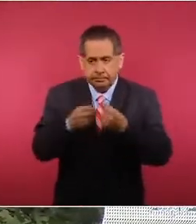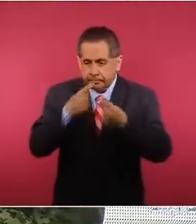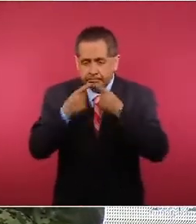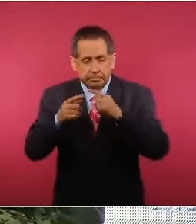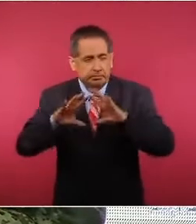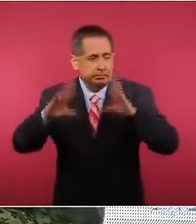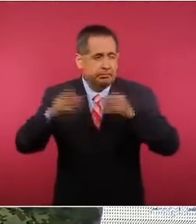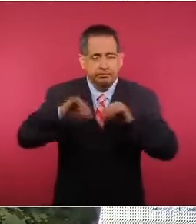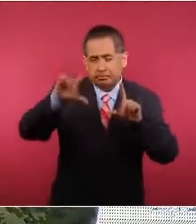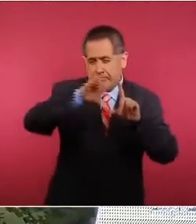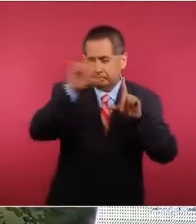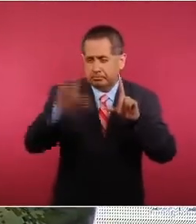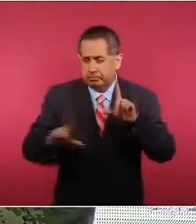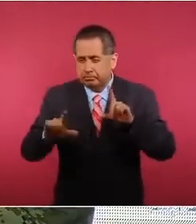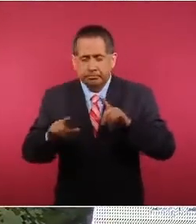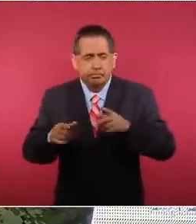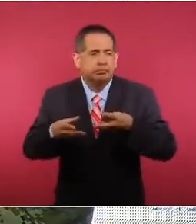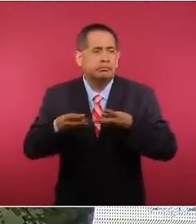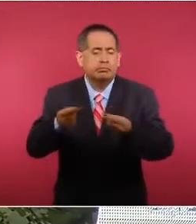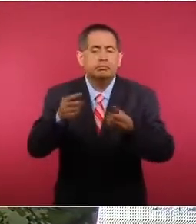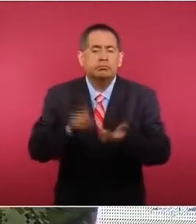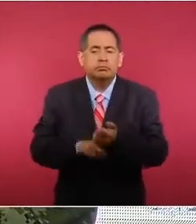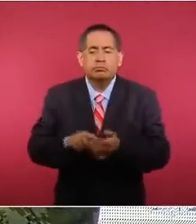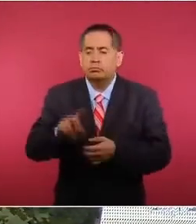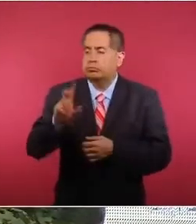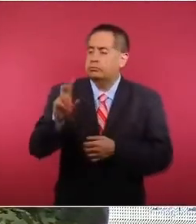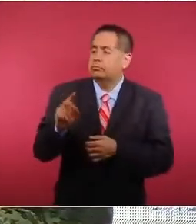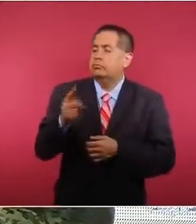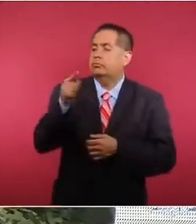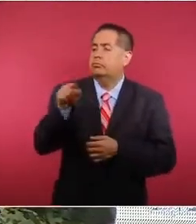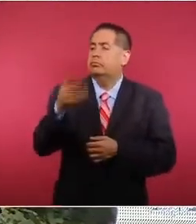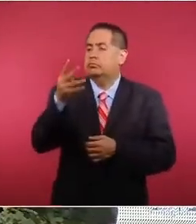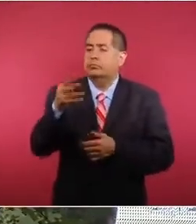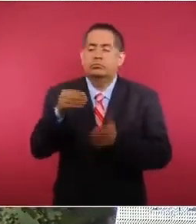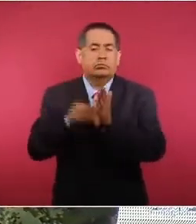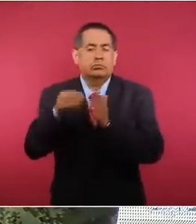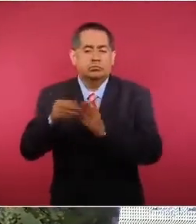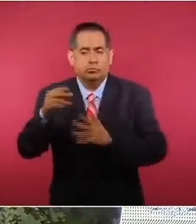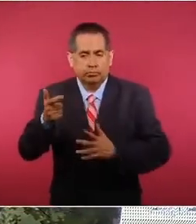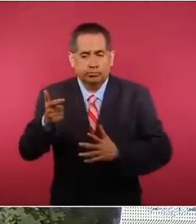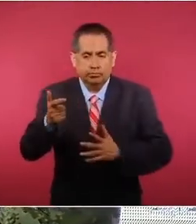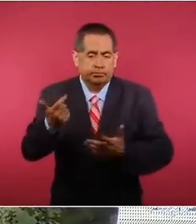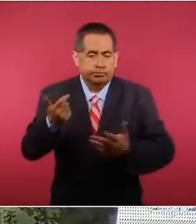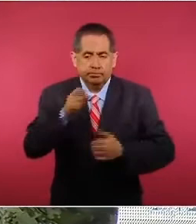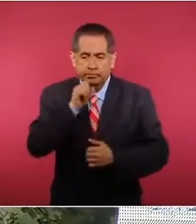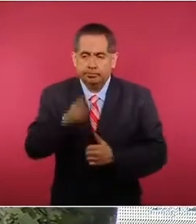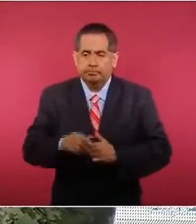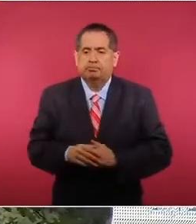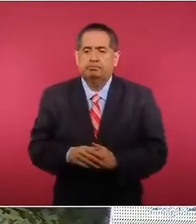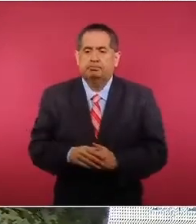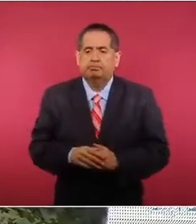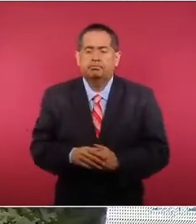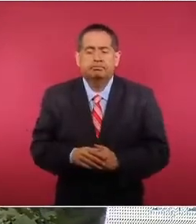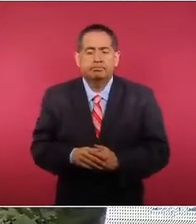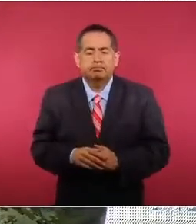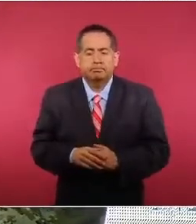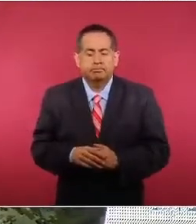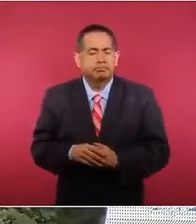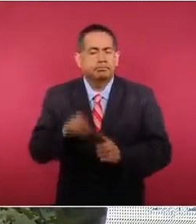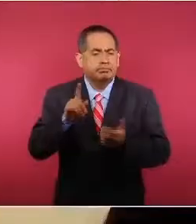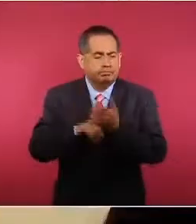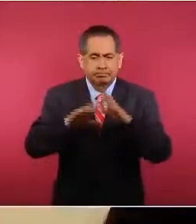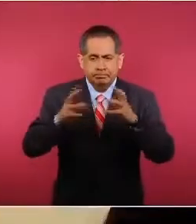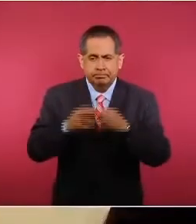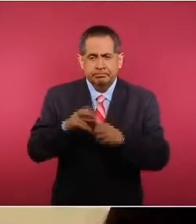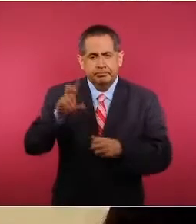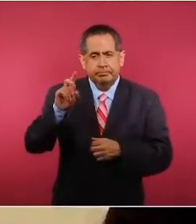viajes nacionales de 31.4 millones de pesos. Y se realizaron